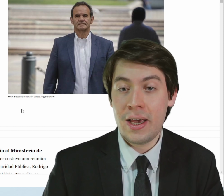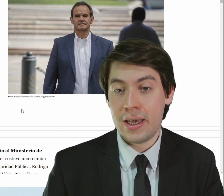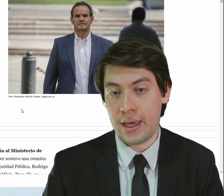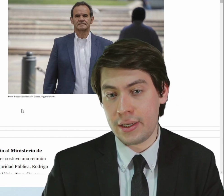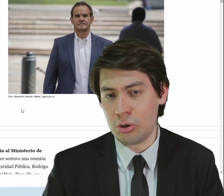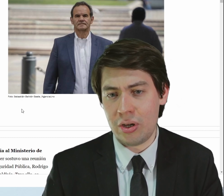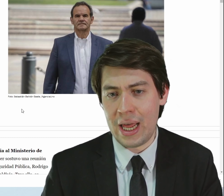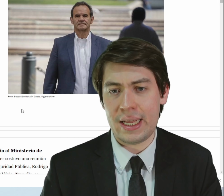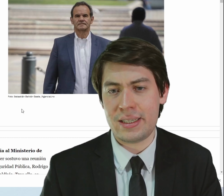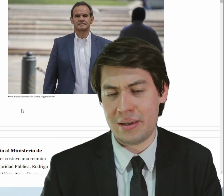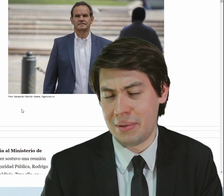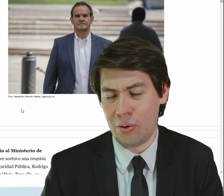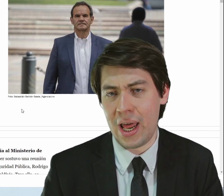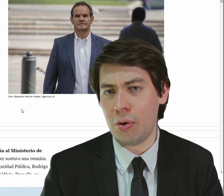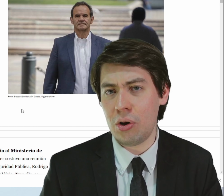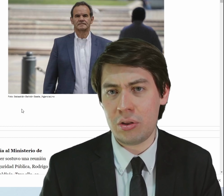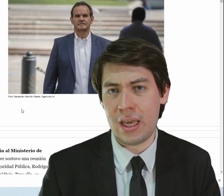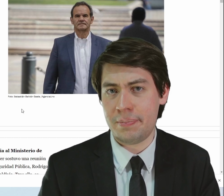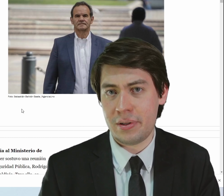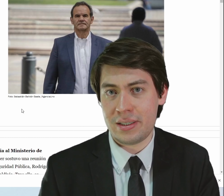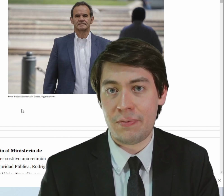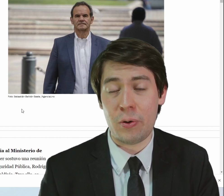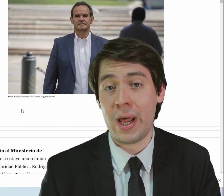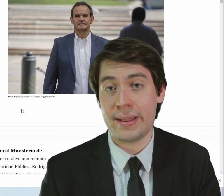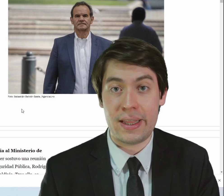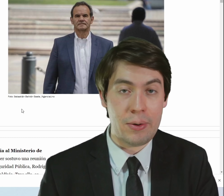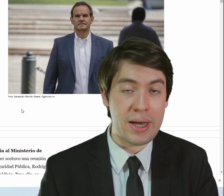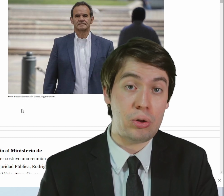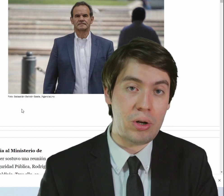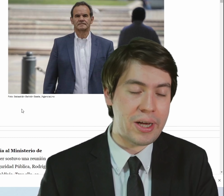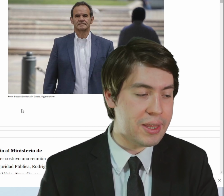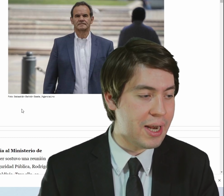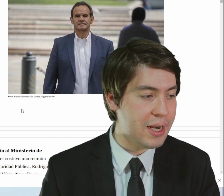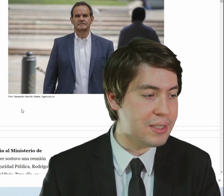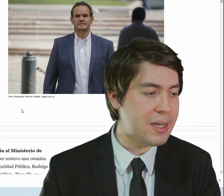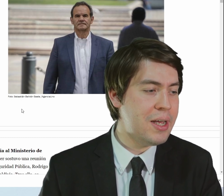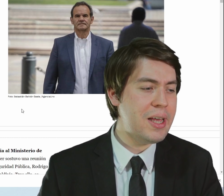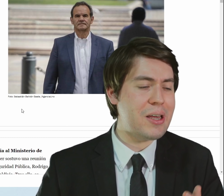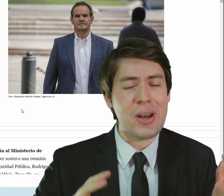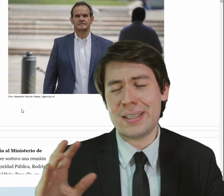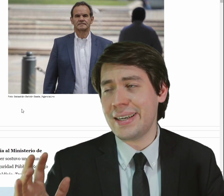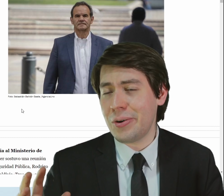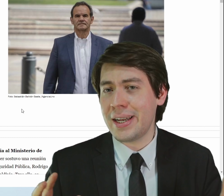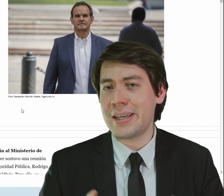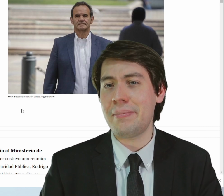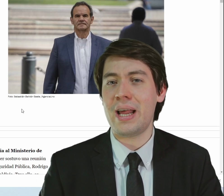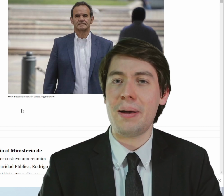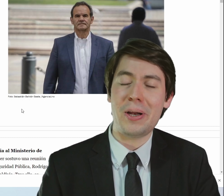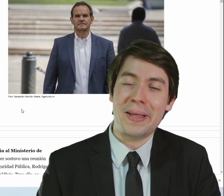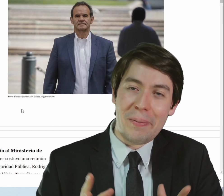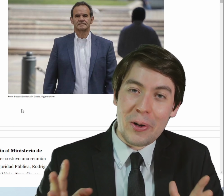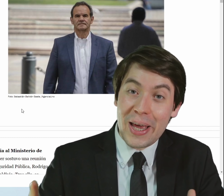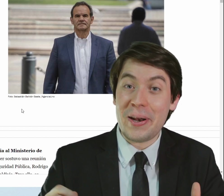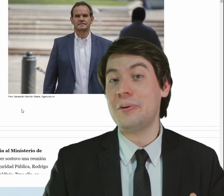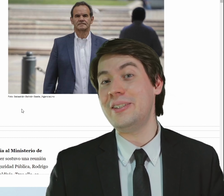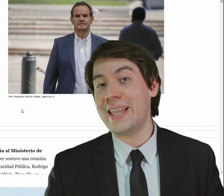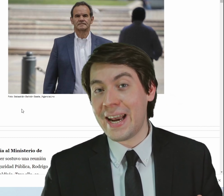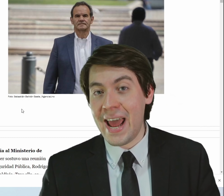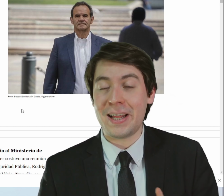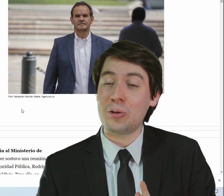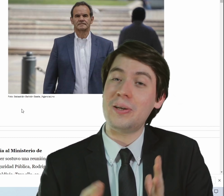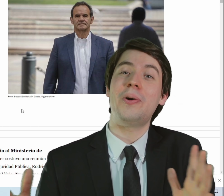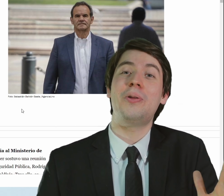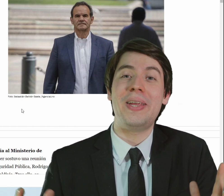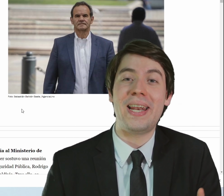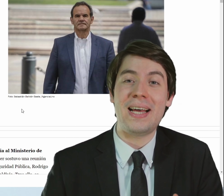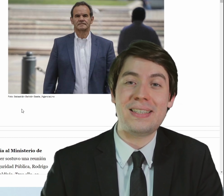pinochet asocia la derecha de lan a lo largo de los tiempos de esas figuras antiguas históricas de la derecha y que ahora dice que no quiere entrar más en la política pero es que hay unas cositas